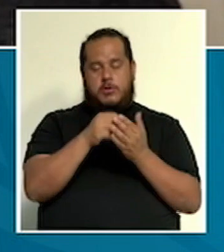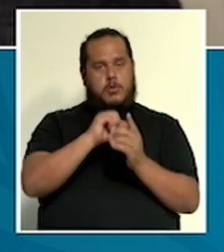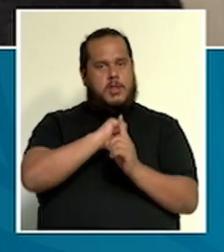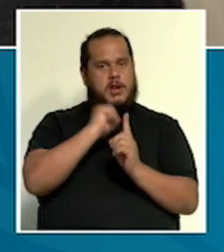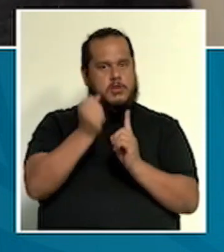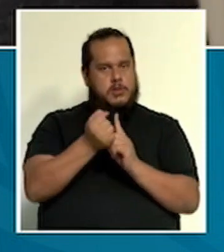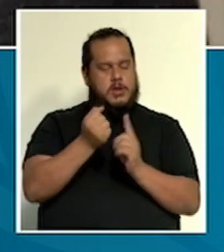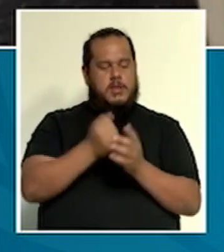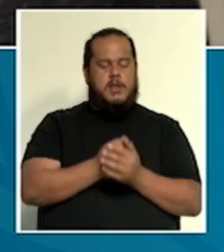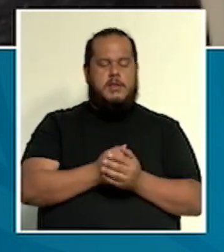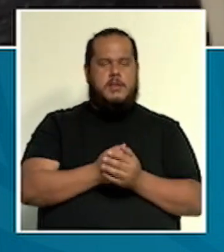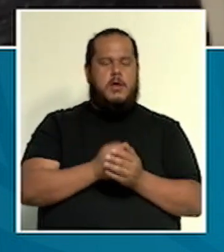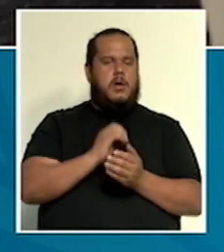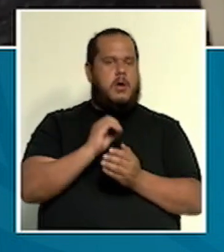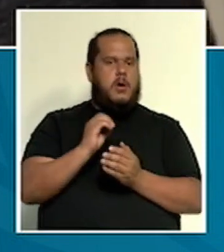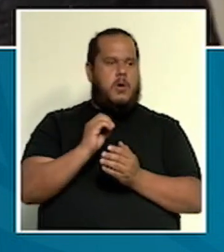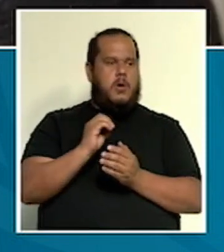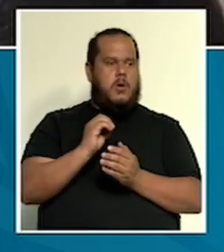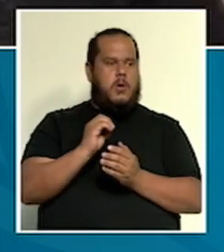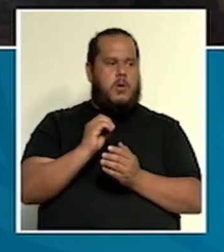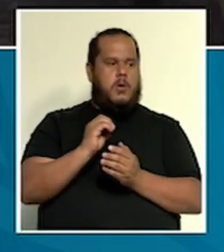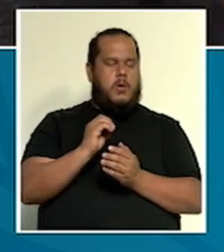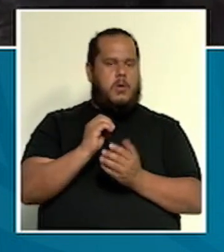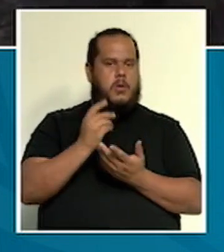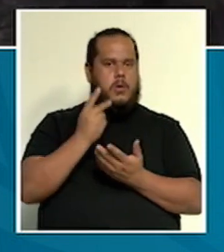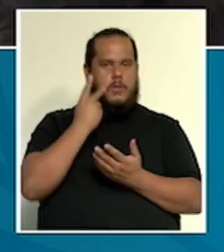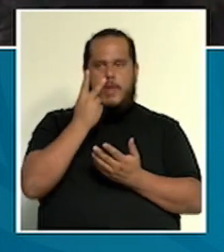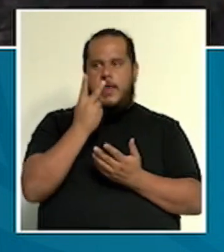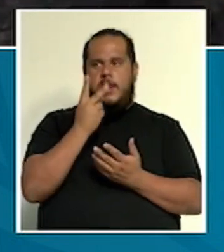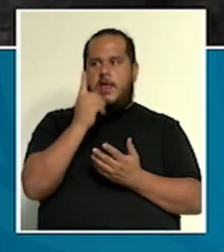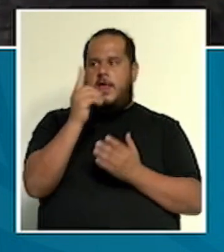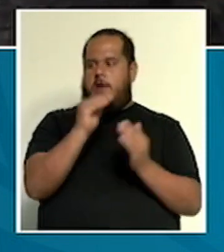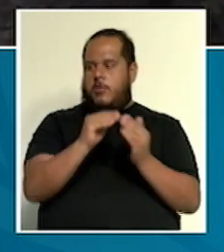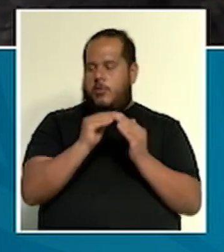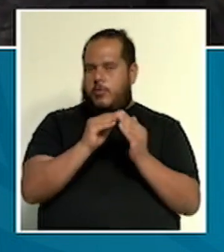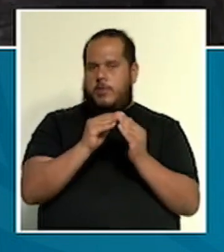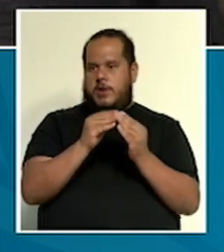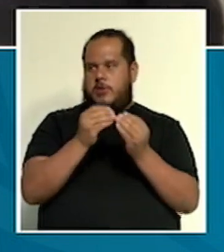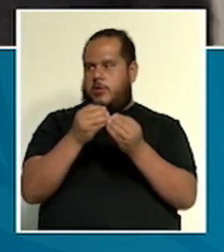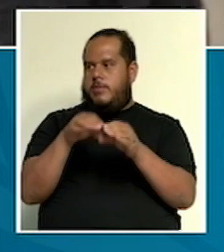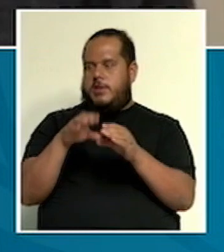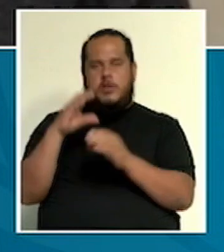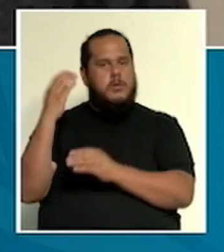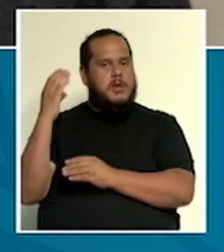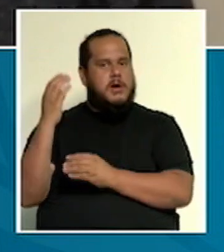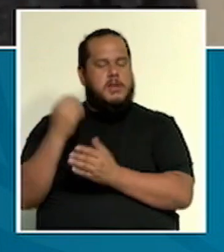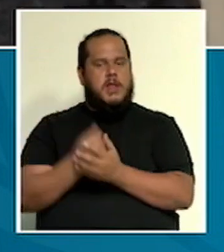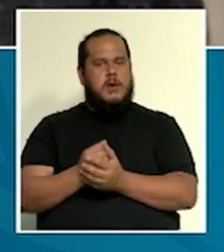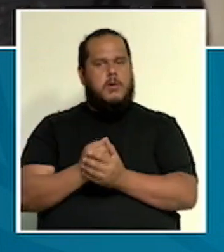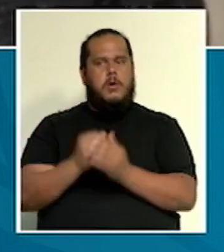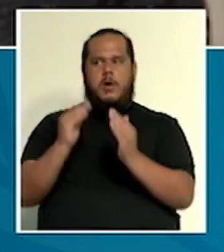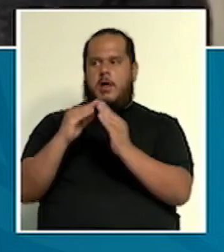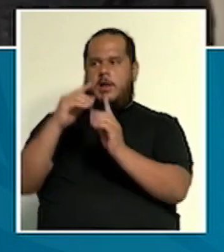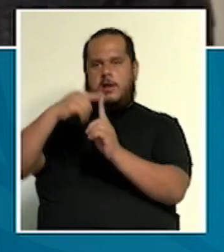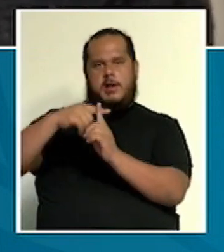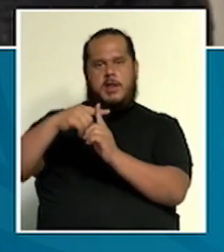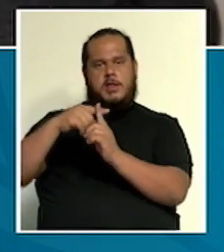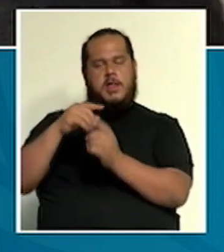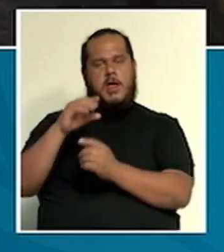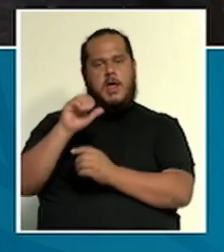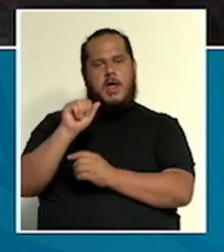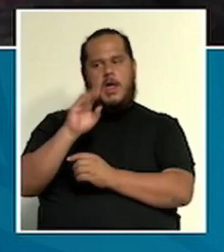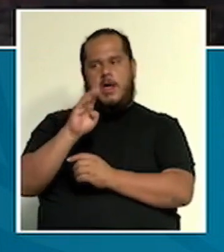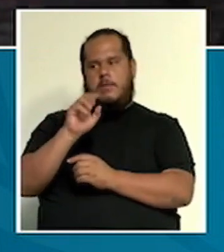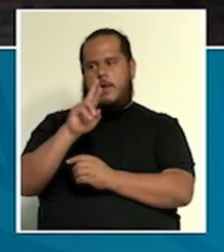sociedad. O ver en un pueblito perdido en Cartago a la iglesia abarrotada escuchando